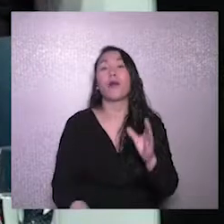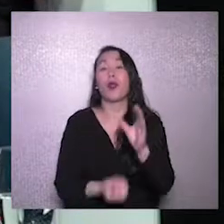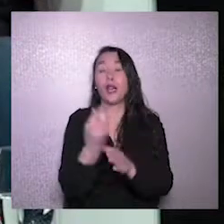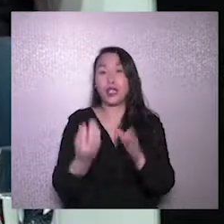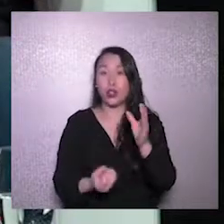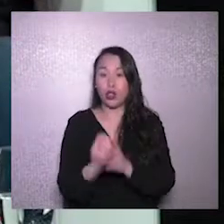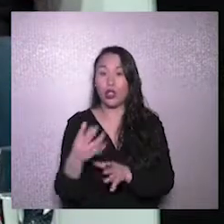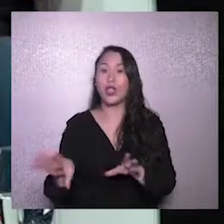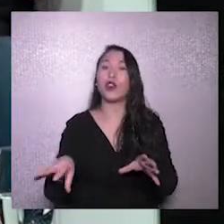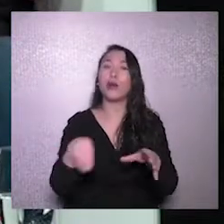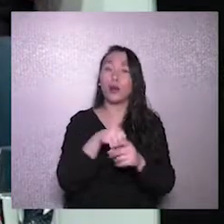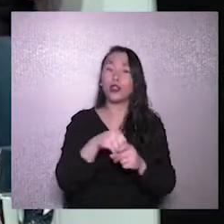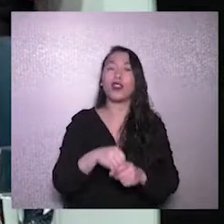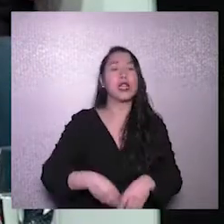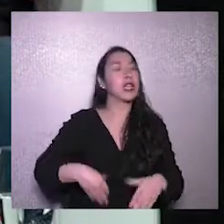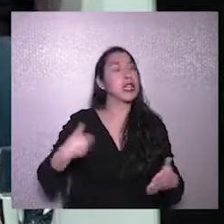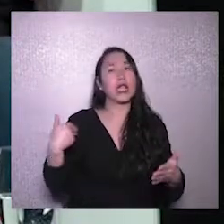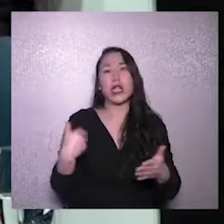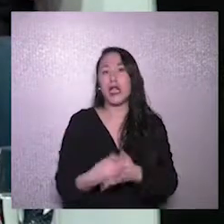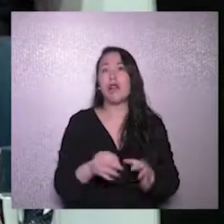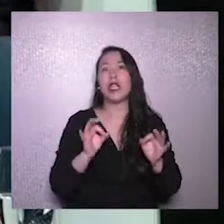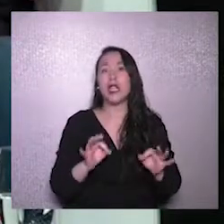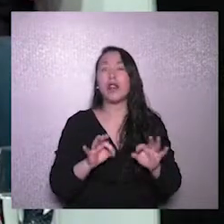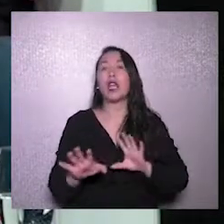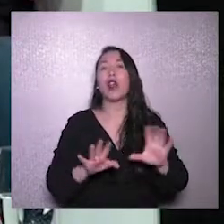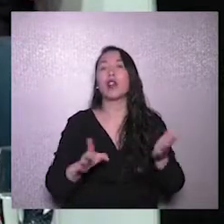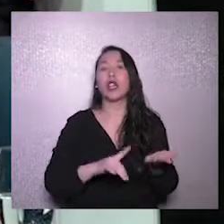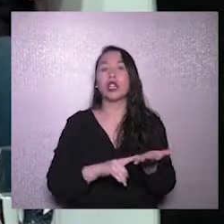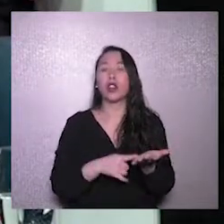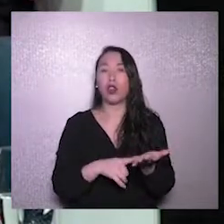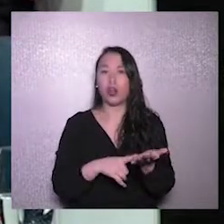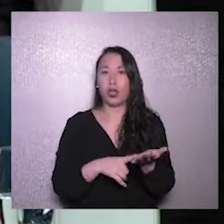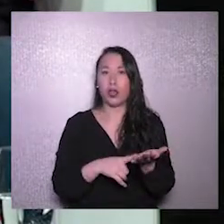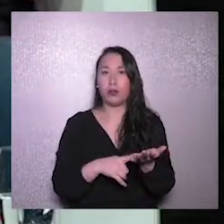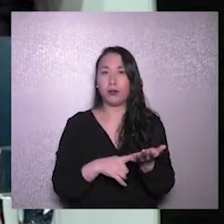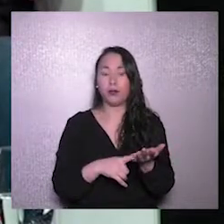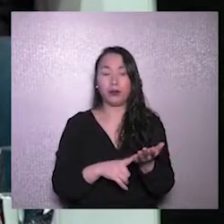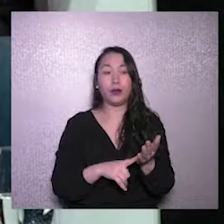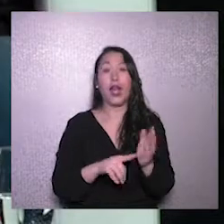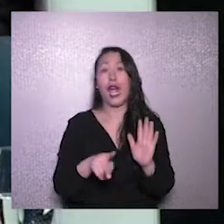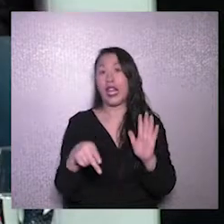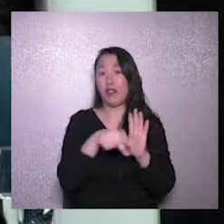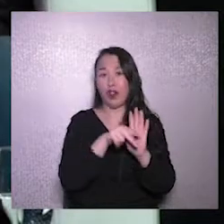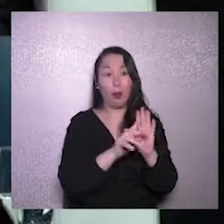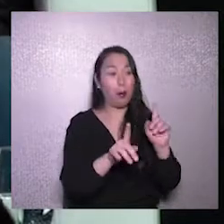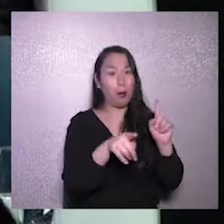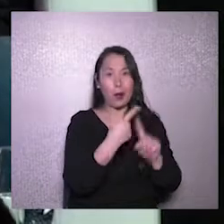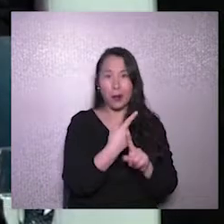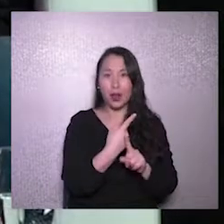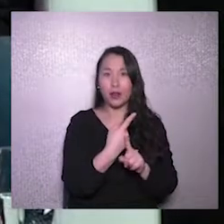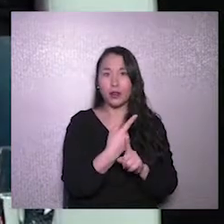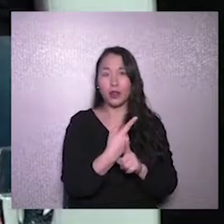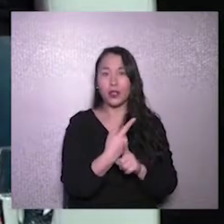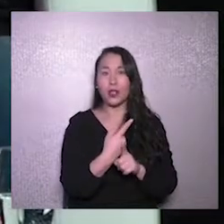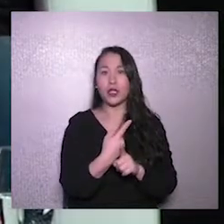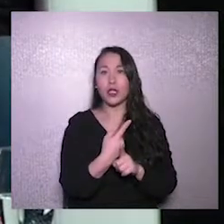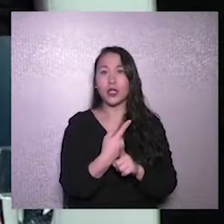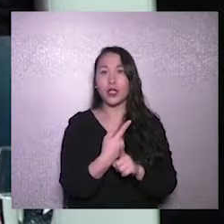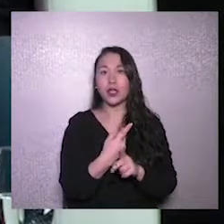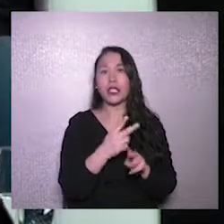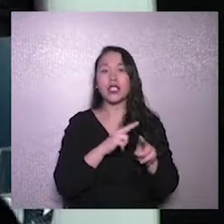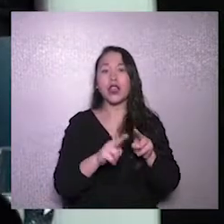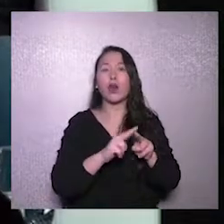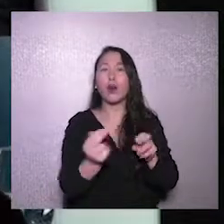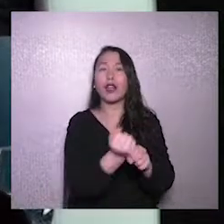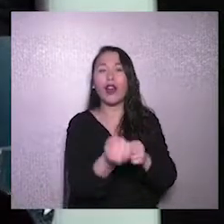incorporación definitiva de estos elementos tecnológicos a nivel primario y hacer